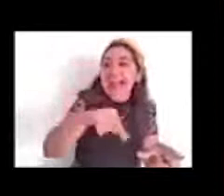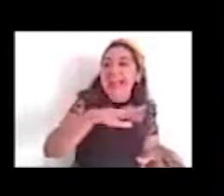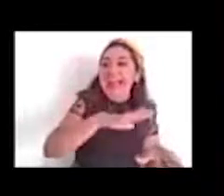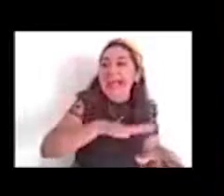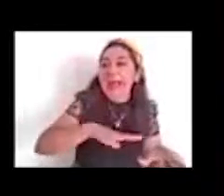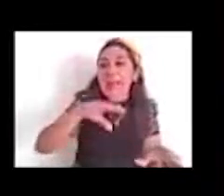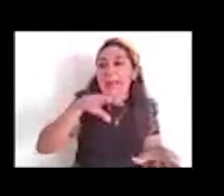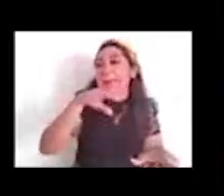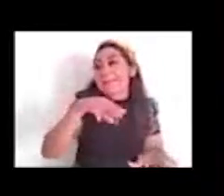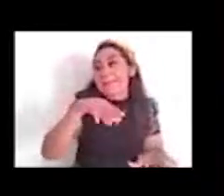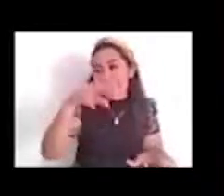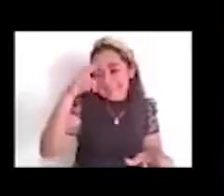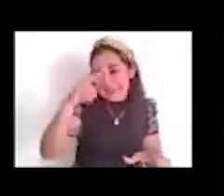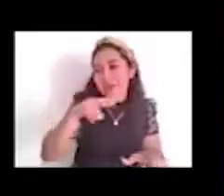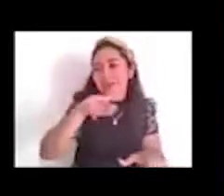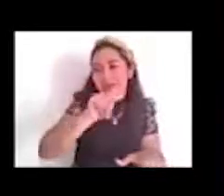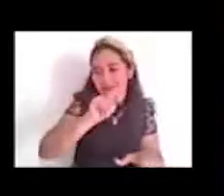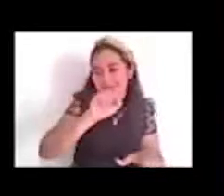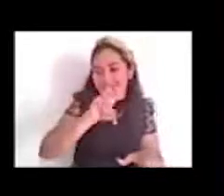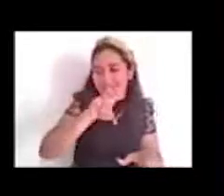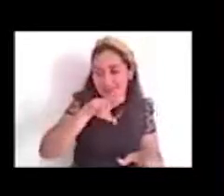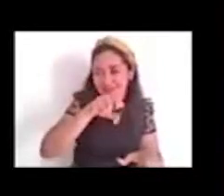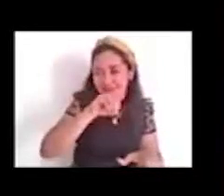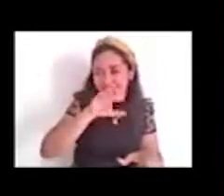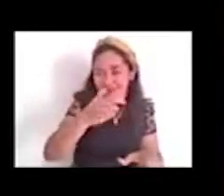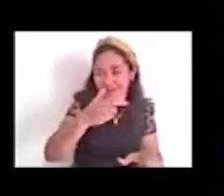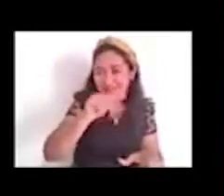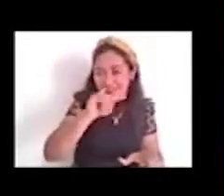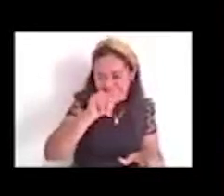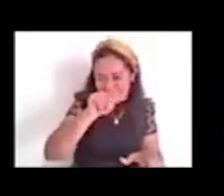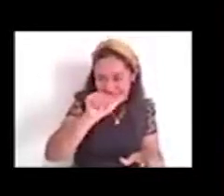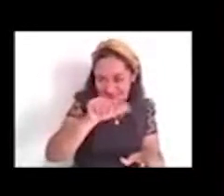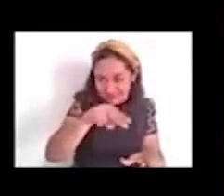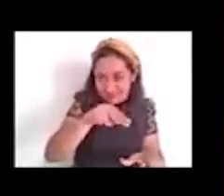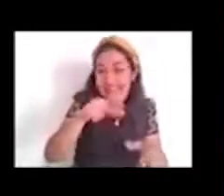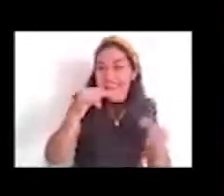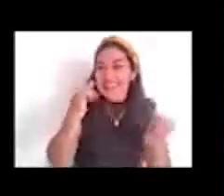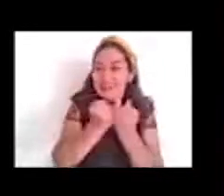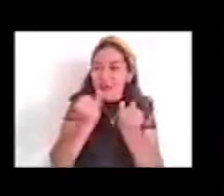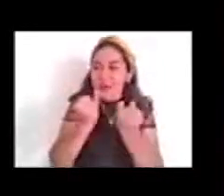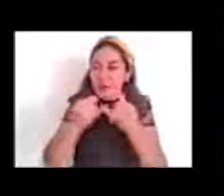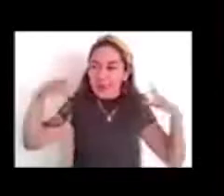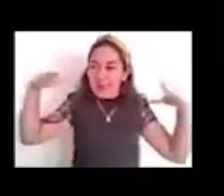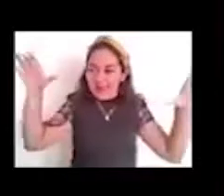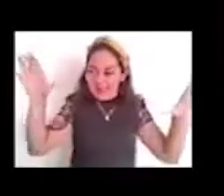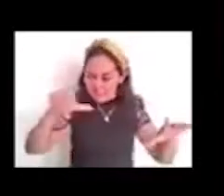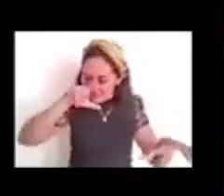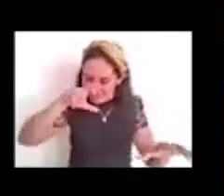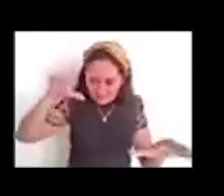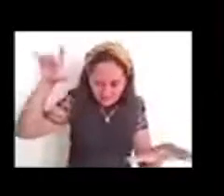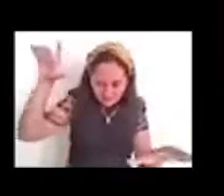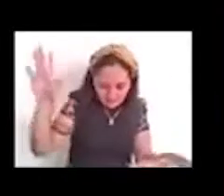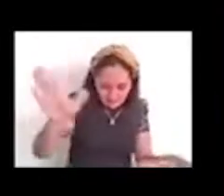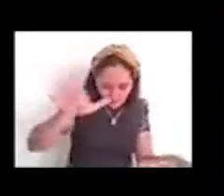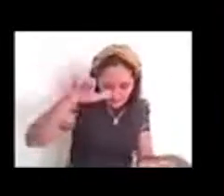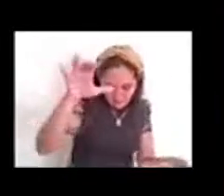las aguas rojas y azules, donde el águila grita a la guerra, ¿no? Donde se mezclan